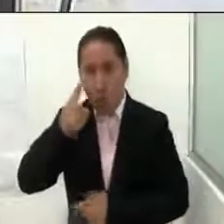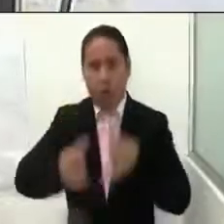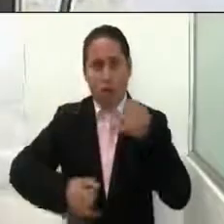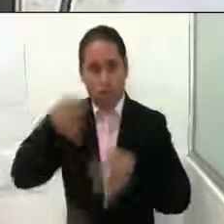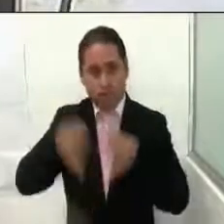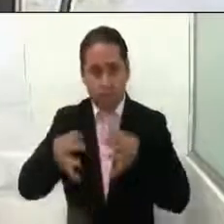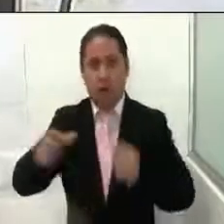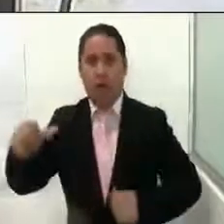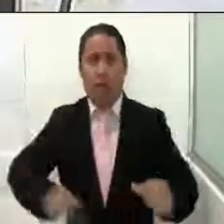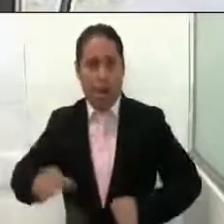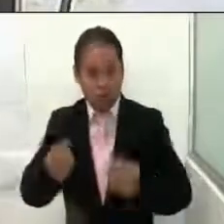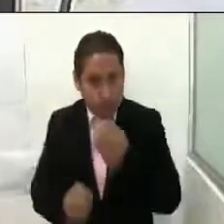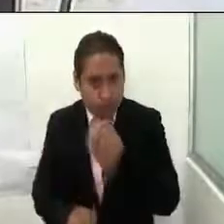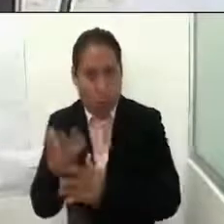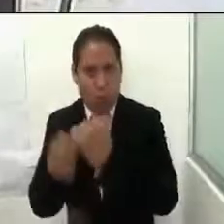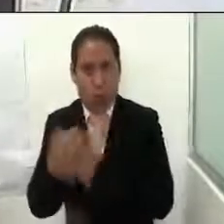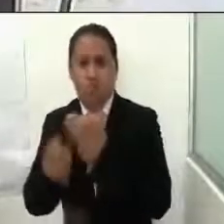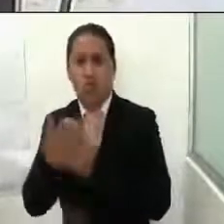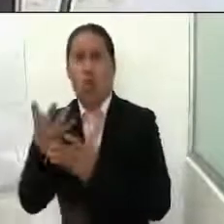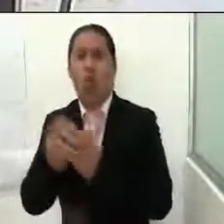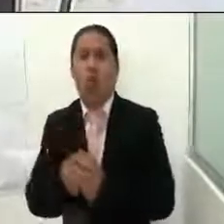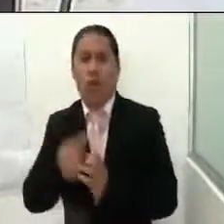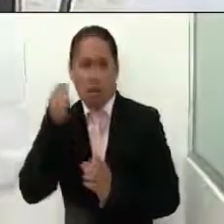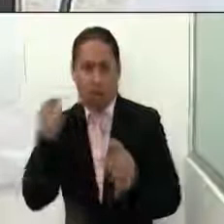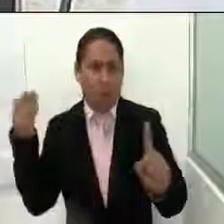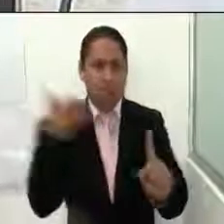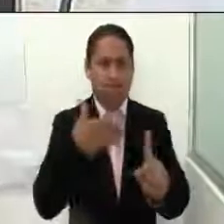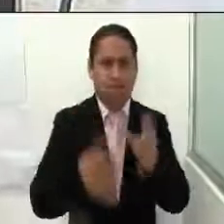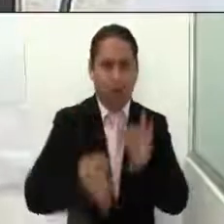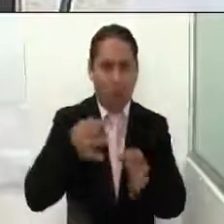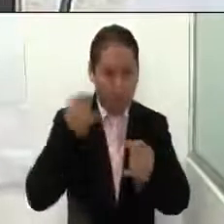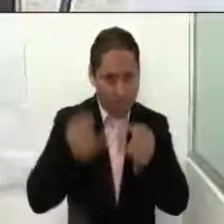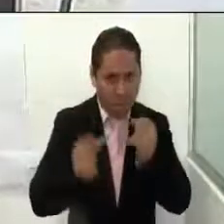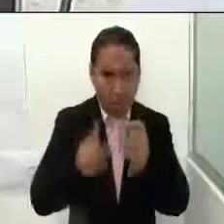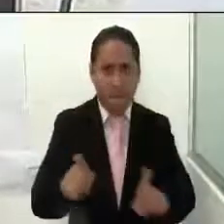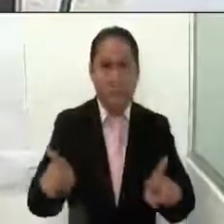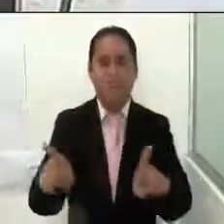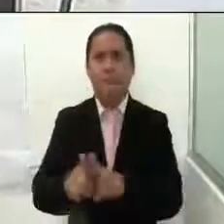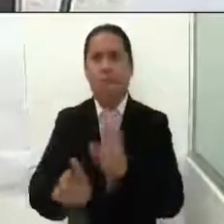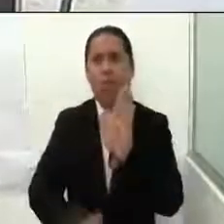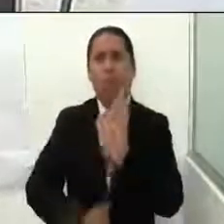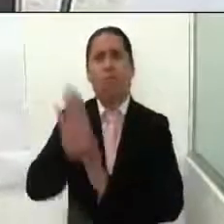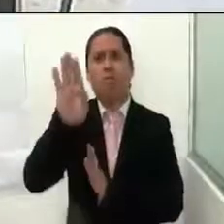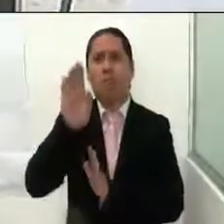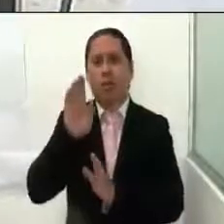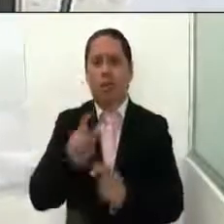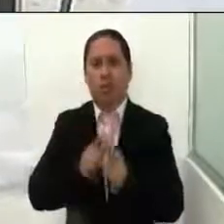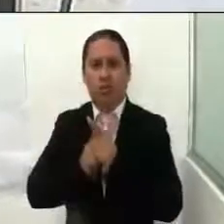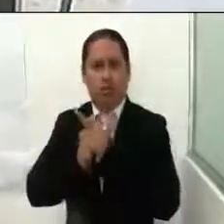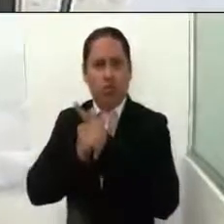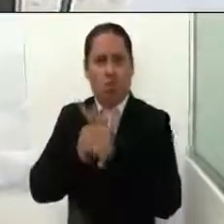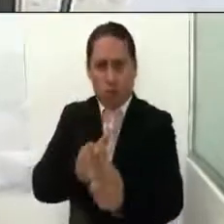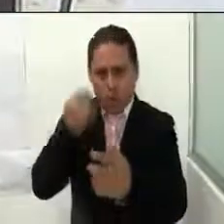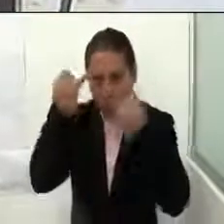actualizaciones e instrumentos jurídicos dentro de los cuales destacan las siguientes iniciativas